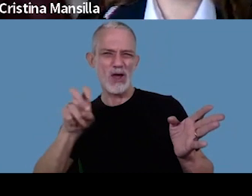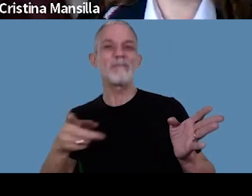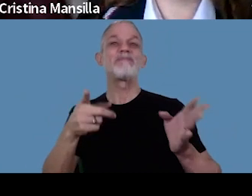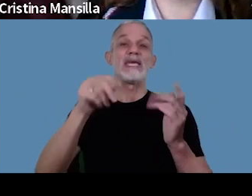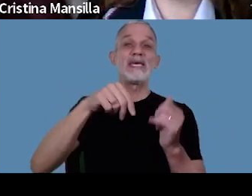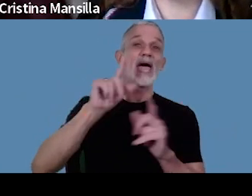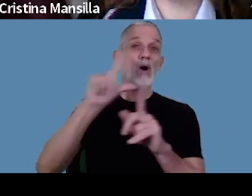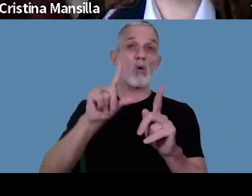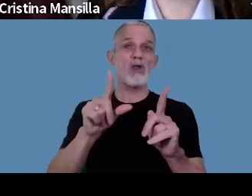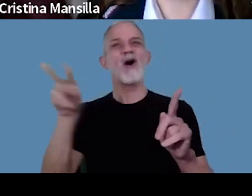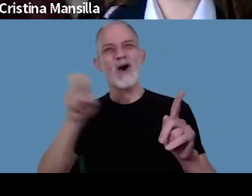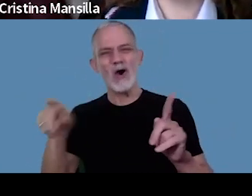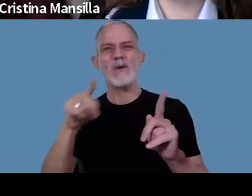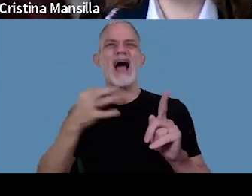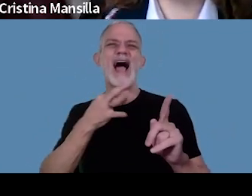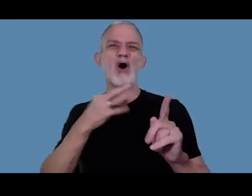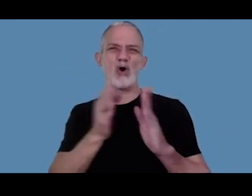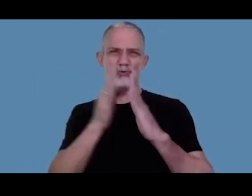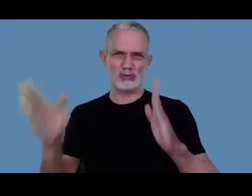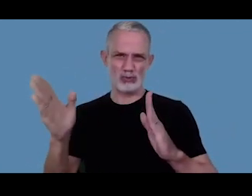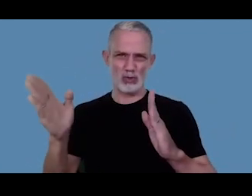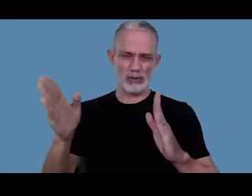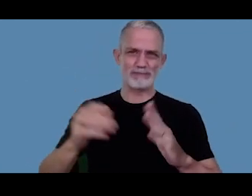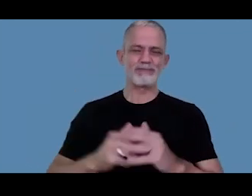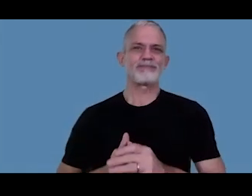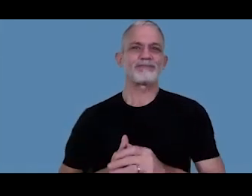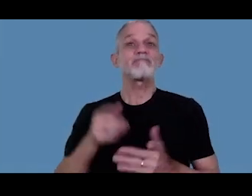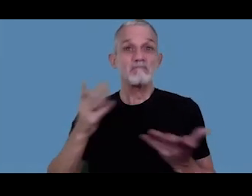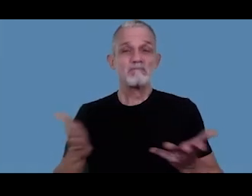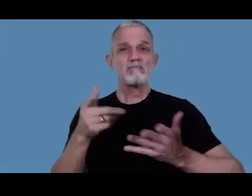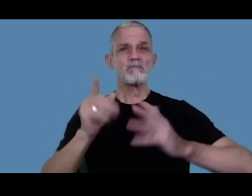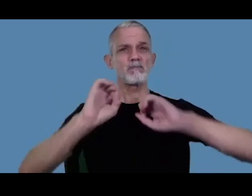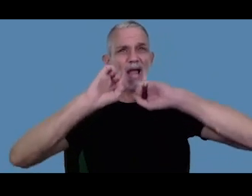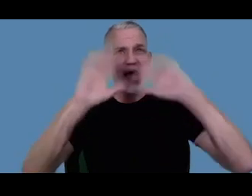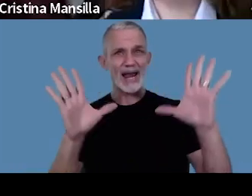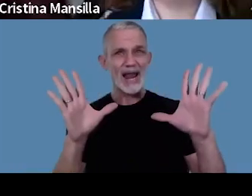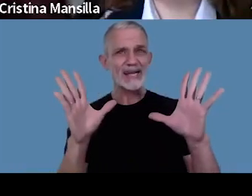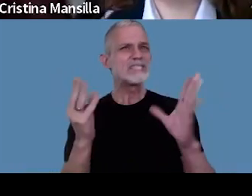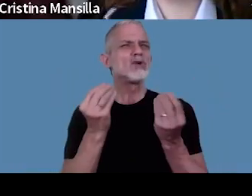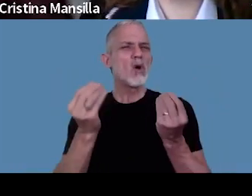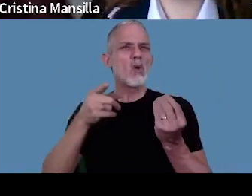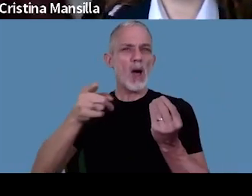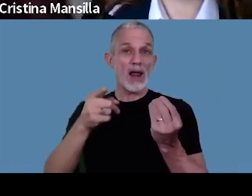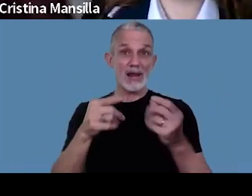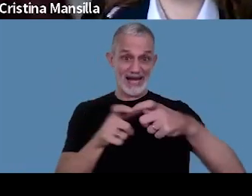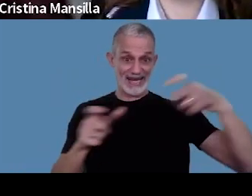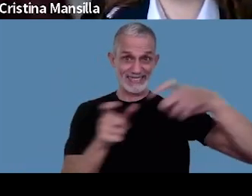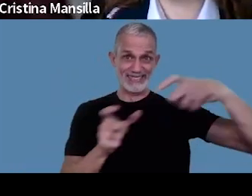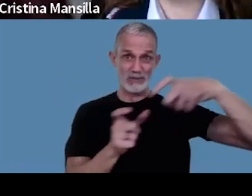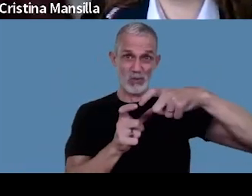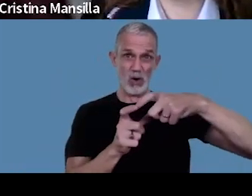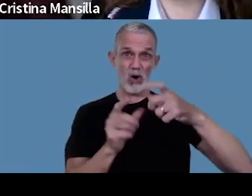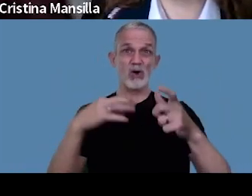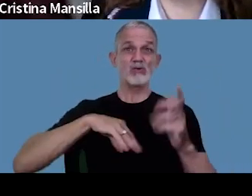que se perciben los primeros días de agosto, con la aclaración que en los recibos de haberes se tendrá